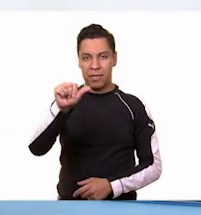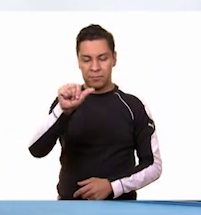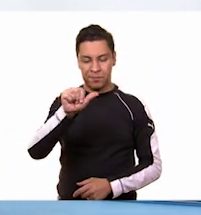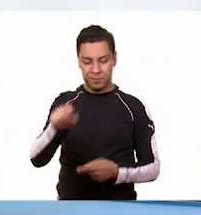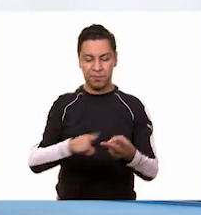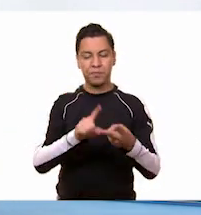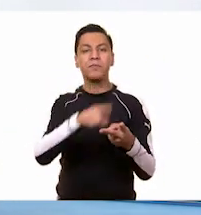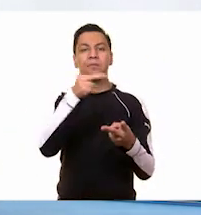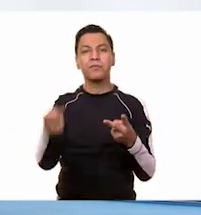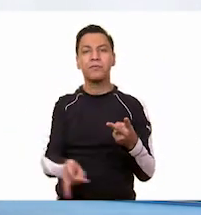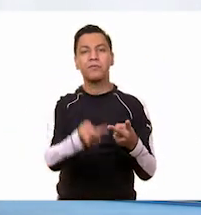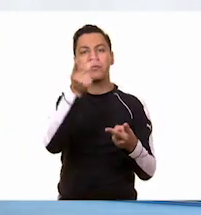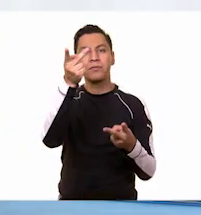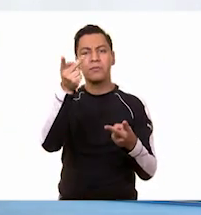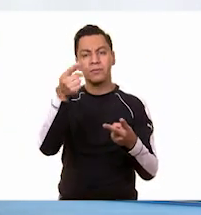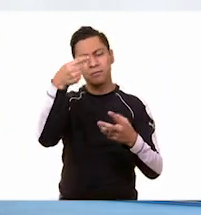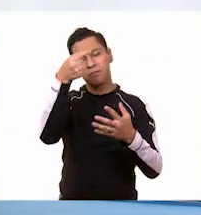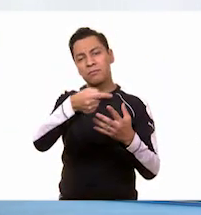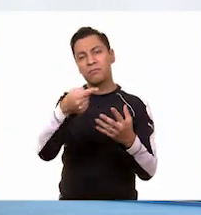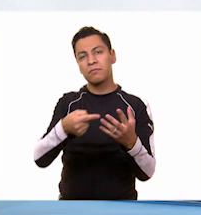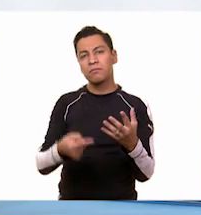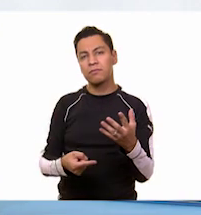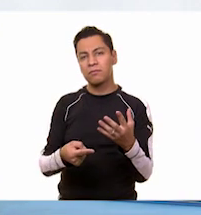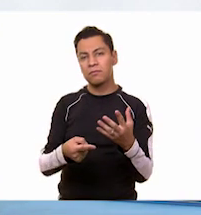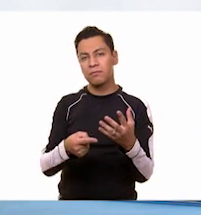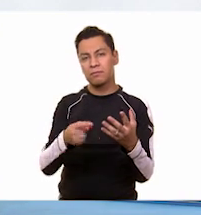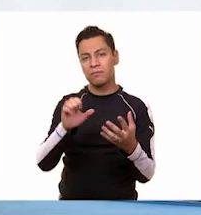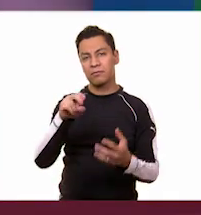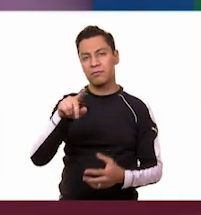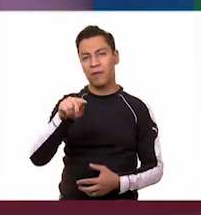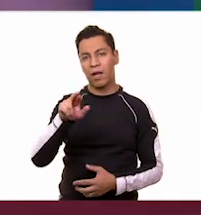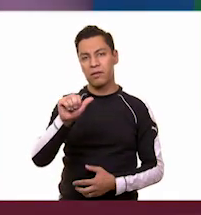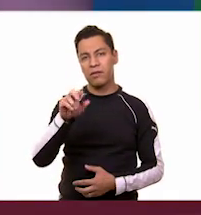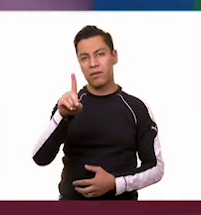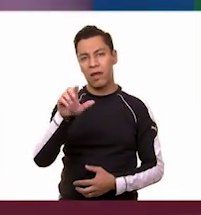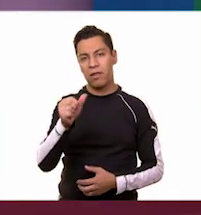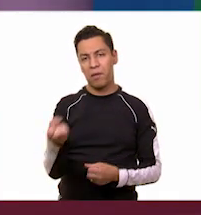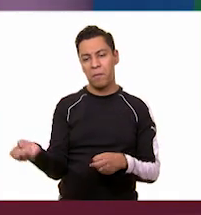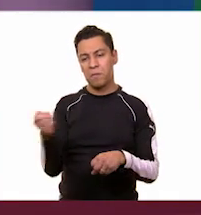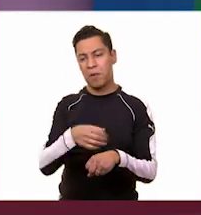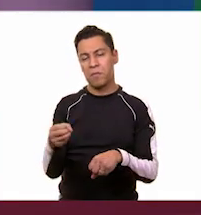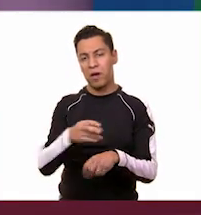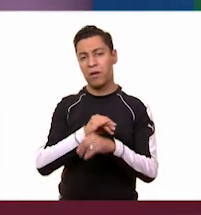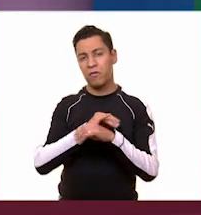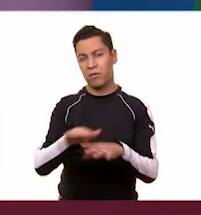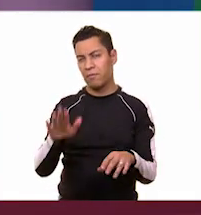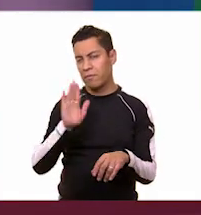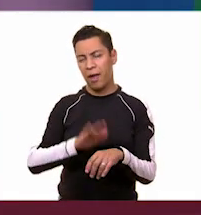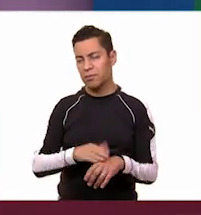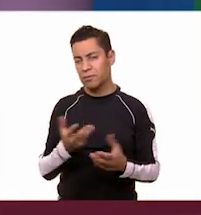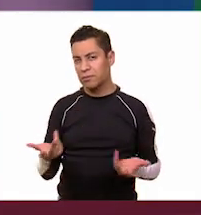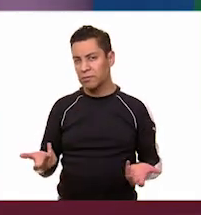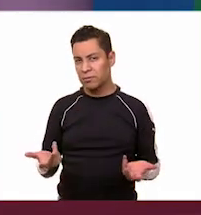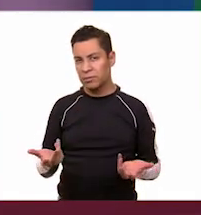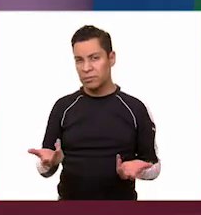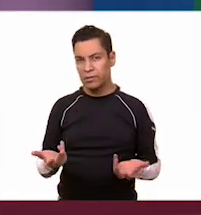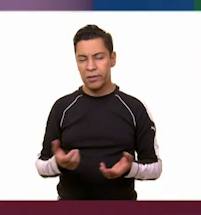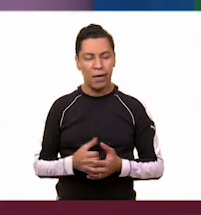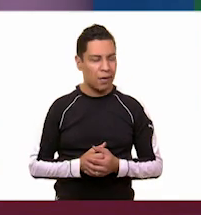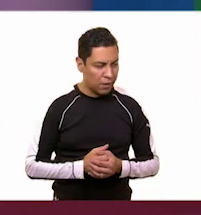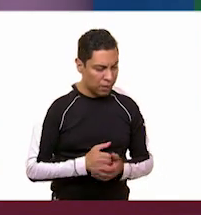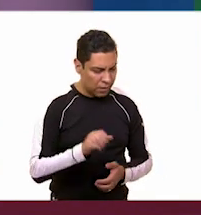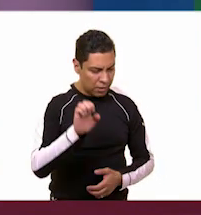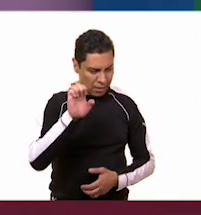pregunta. ¿Qué datos se indican en la entrada? Raulito. ¿En la entrada? La entrada,